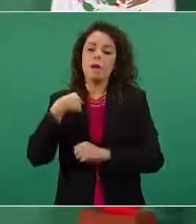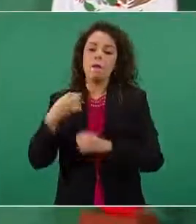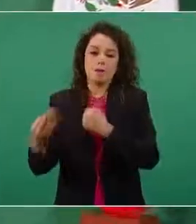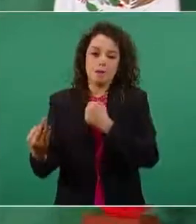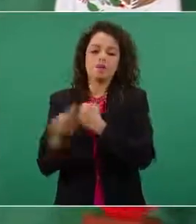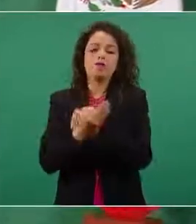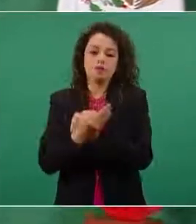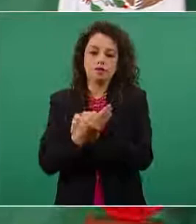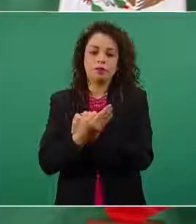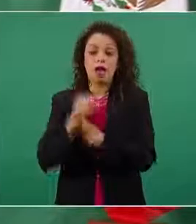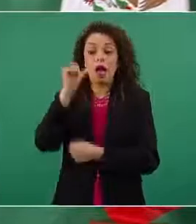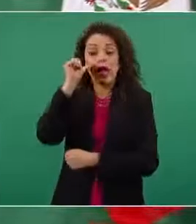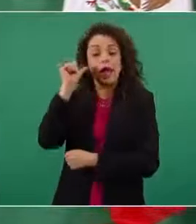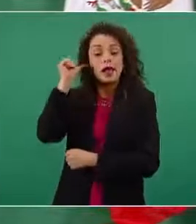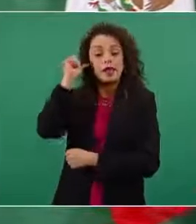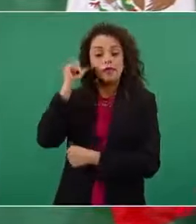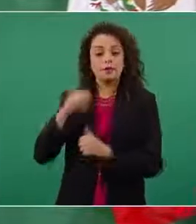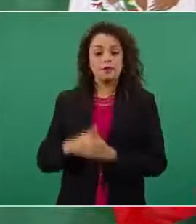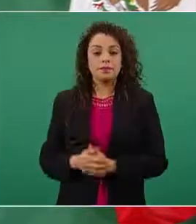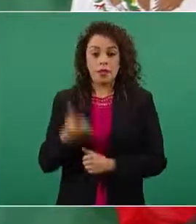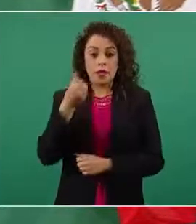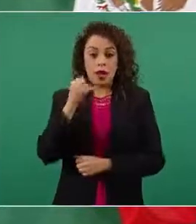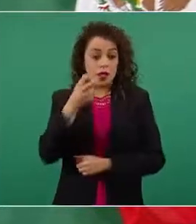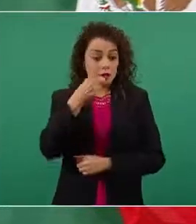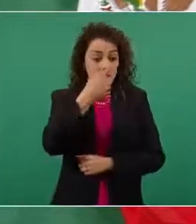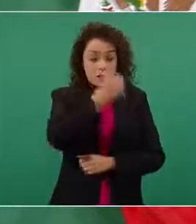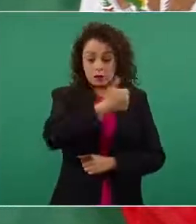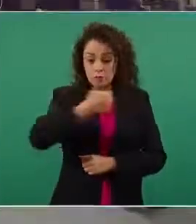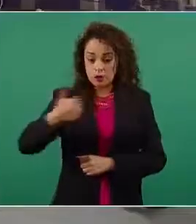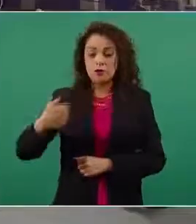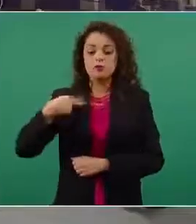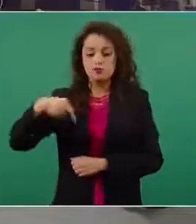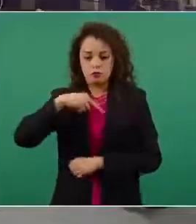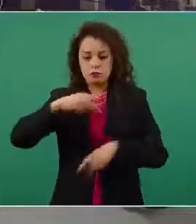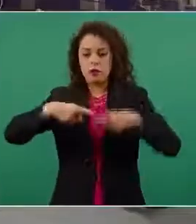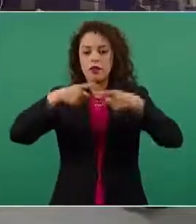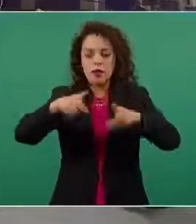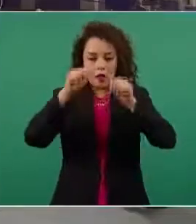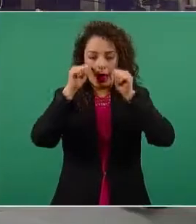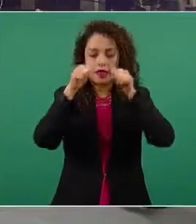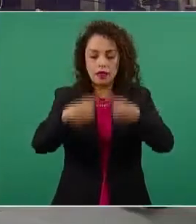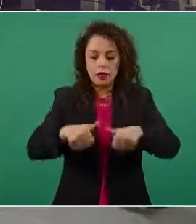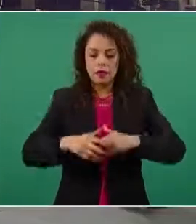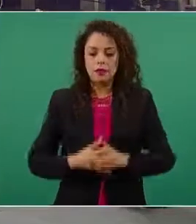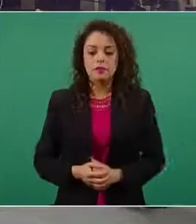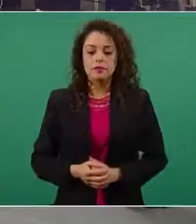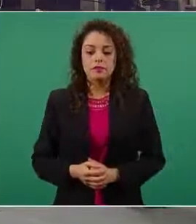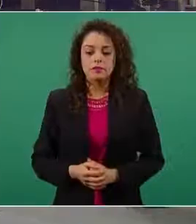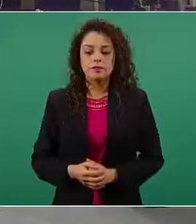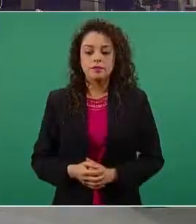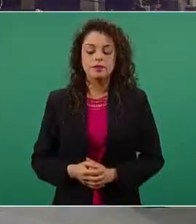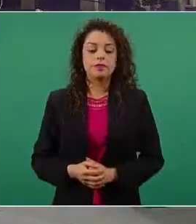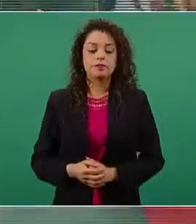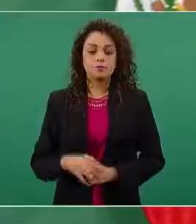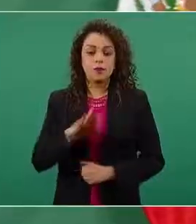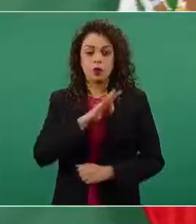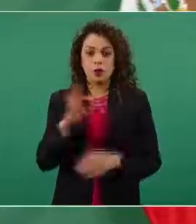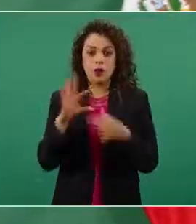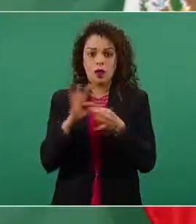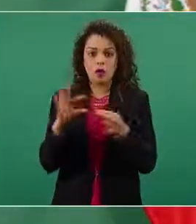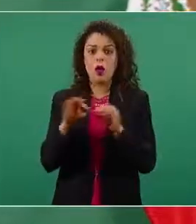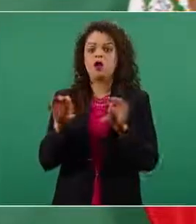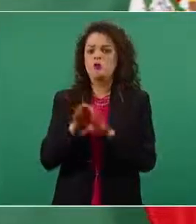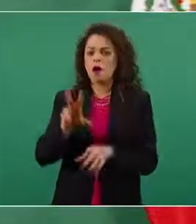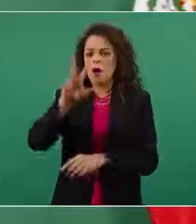estamos atendiendo todos estos casos. ¿Cree que nos pueda dar un corte de cómo van estos hechos de violencia política? Sí, podríamos hacer.